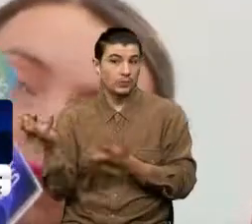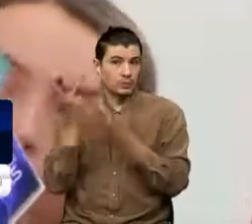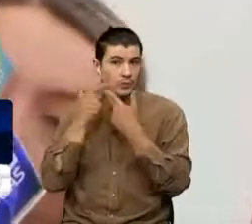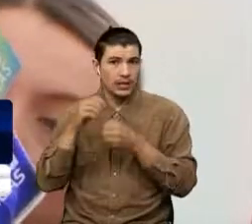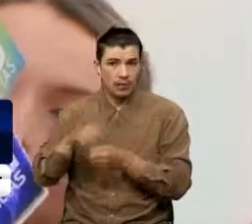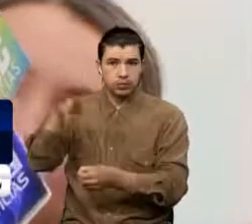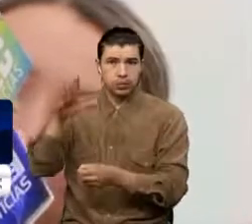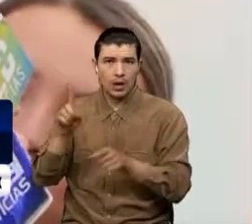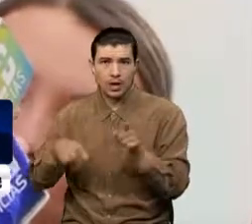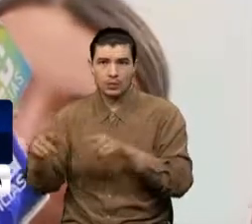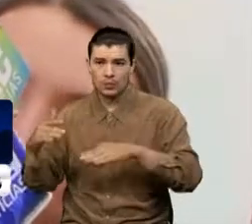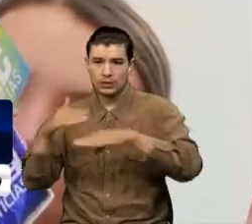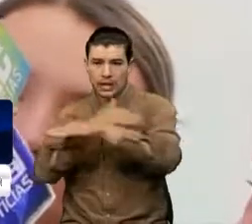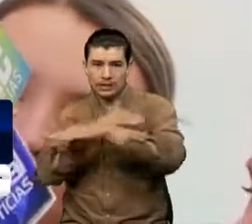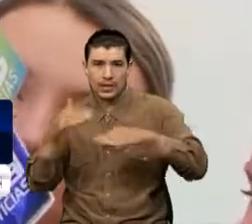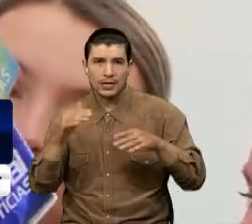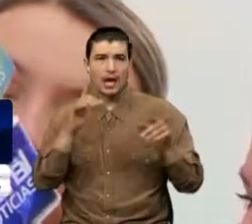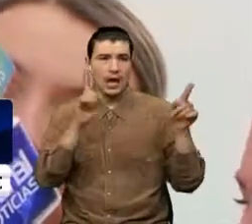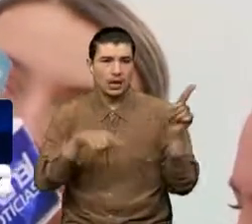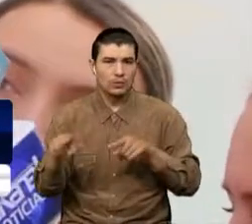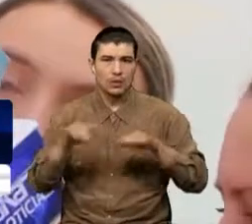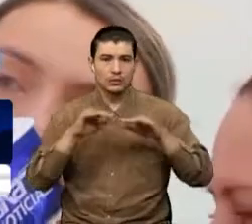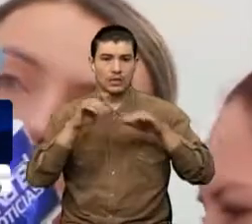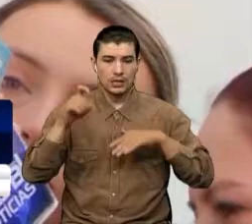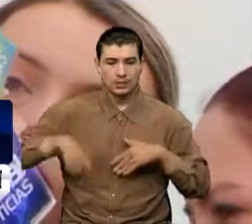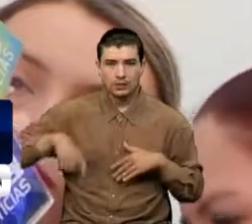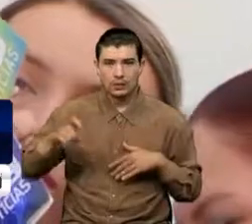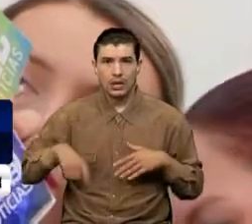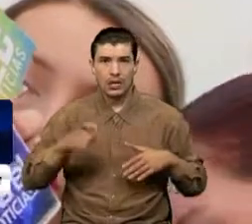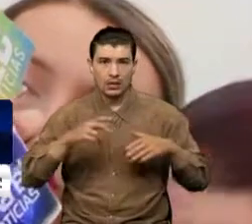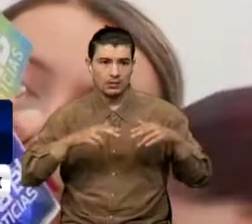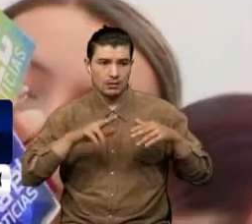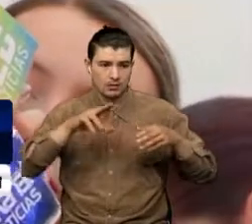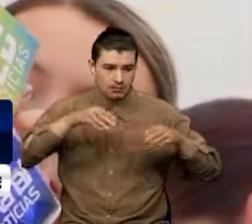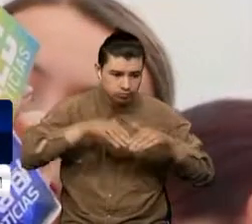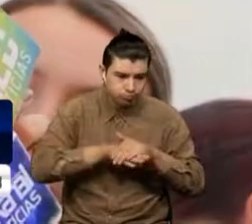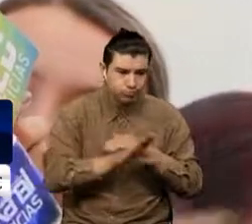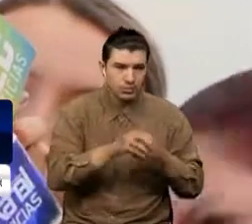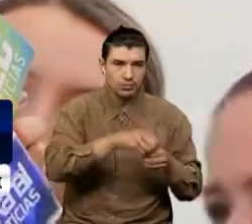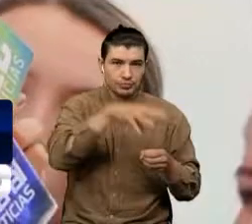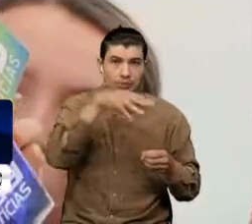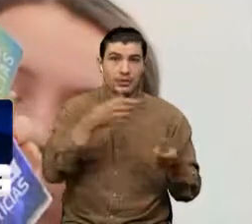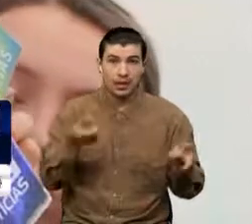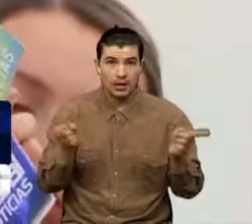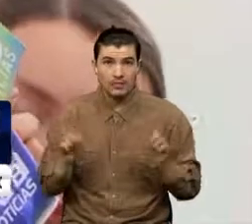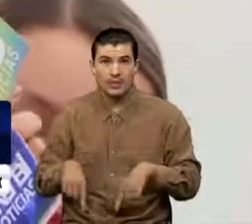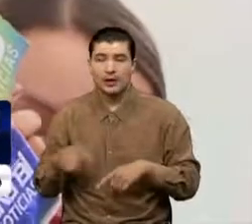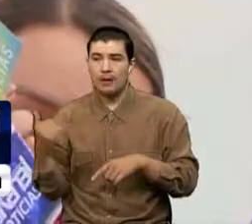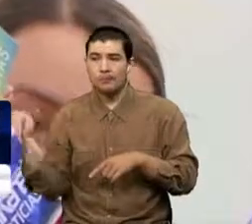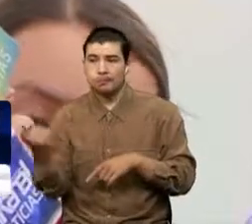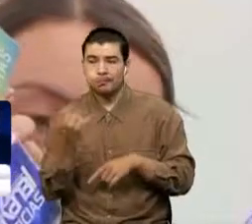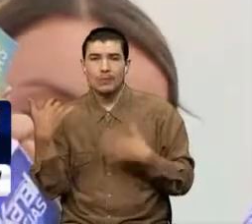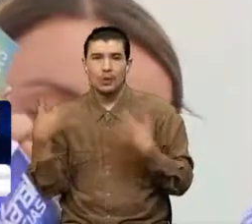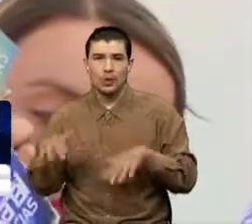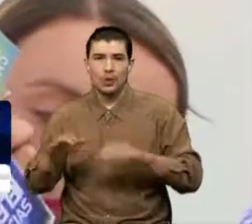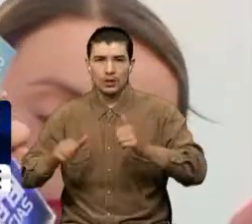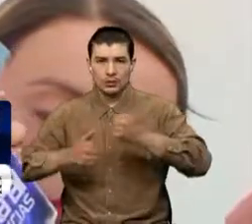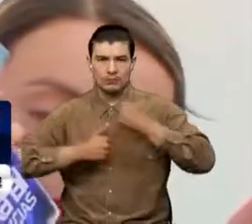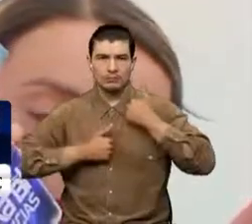en los caminos y en algunas escuelas que se están instalando. Nos hablaban de presencia de